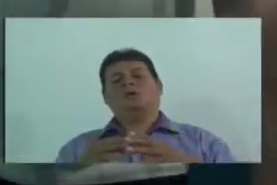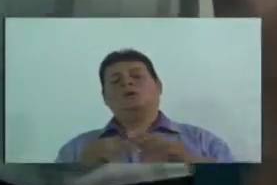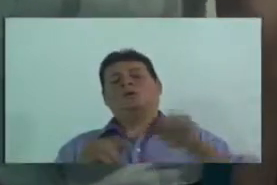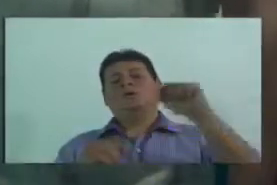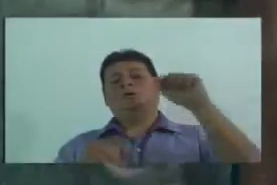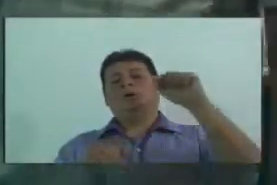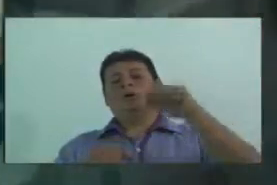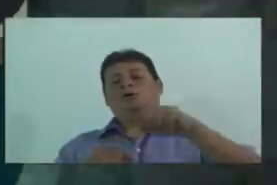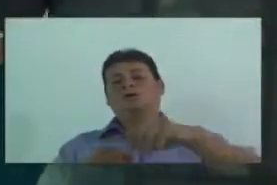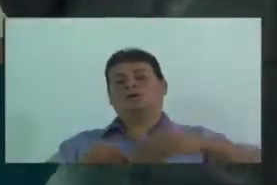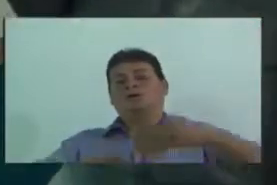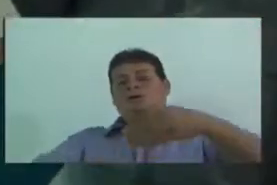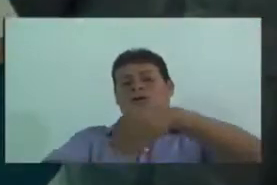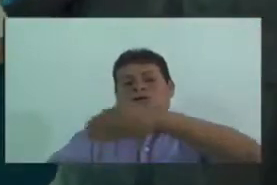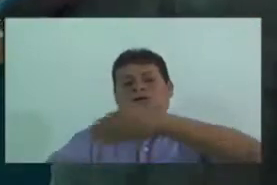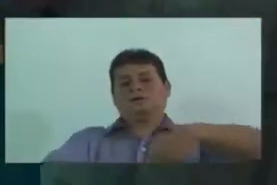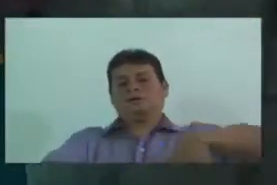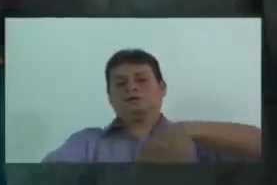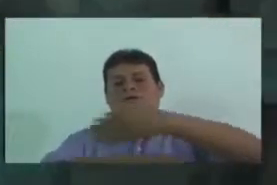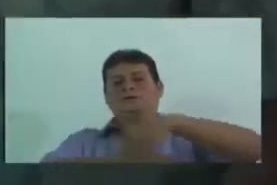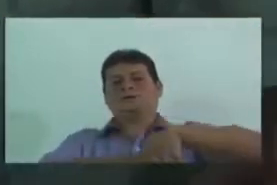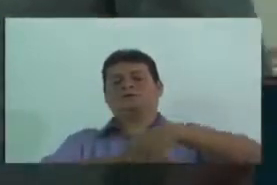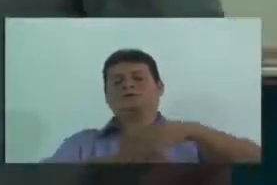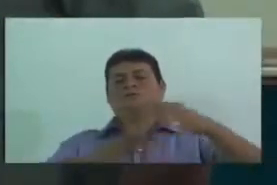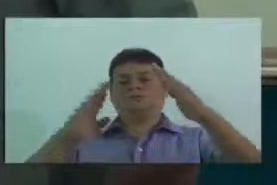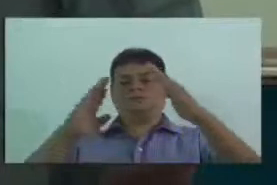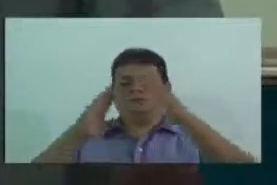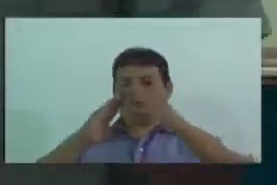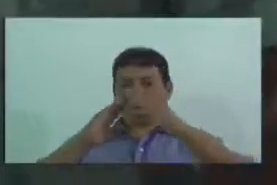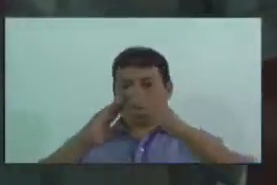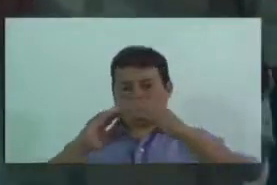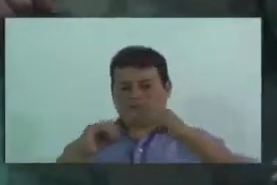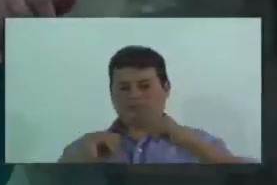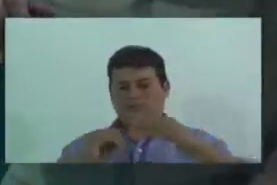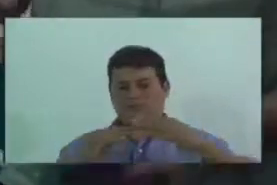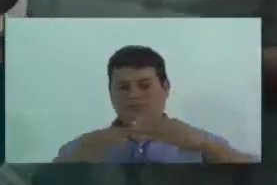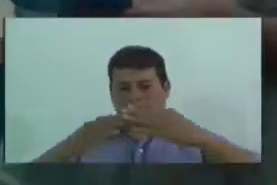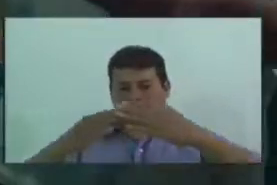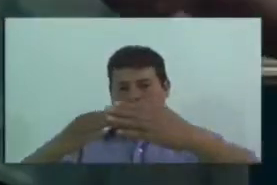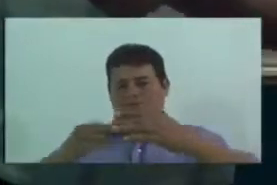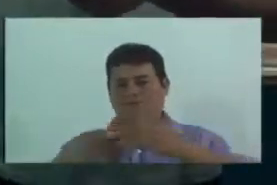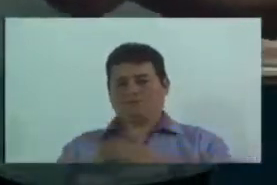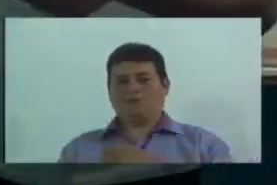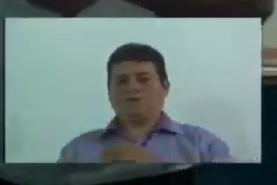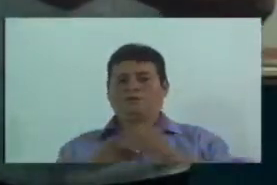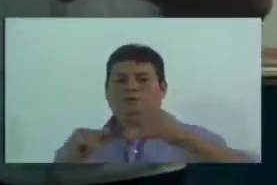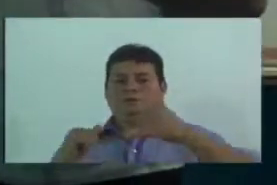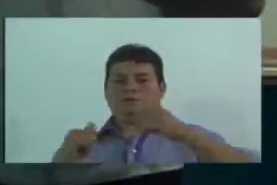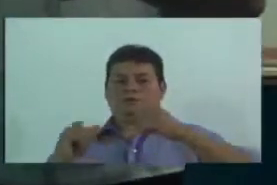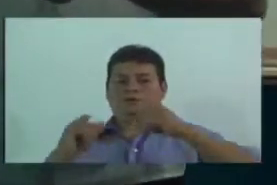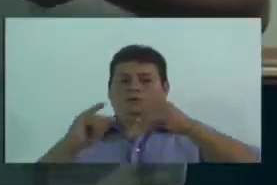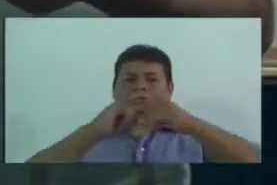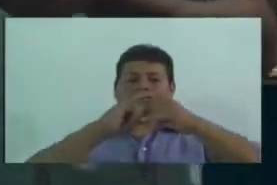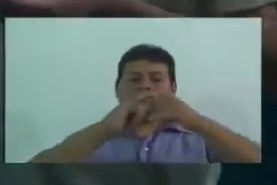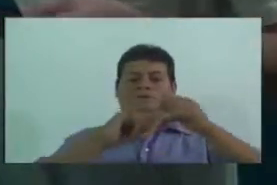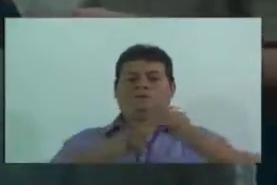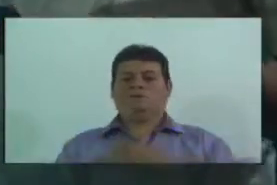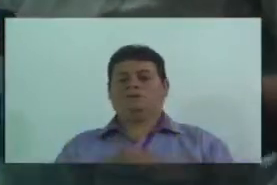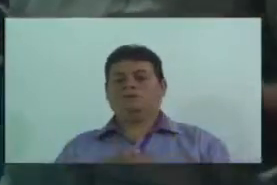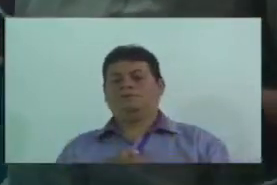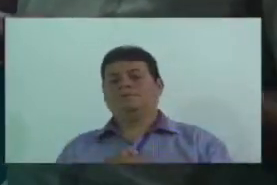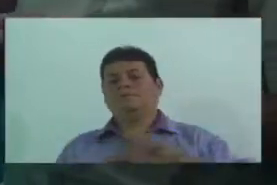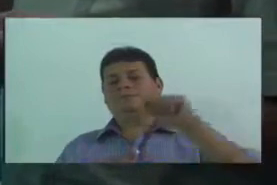llama mi yeguita jina moñe era mi ja. Upepe jeñande de oiko taba guarambarete y